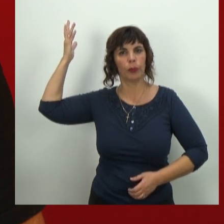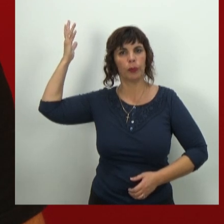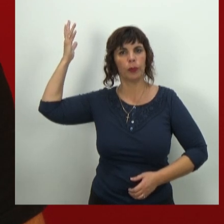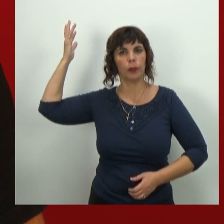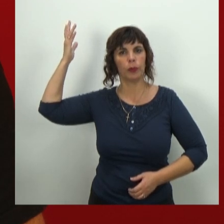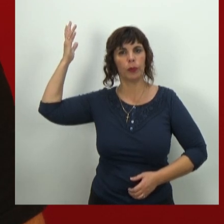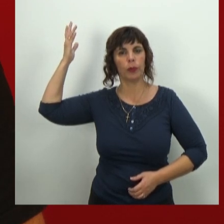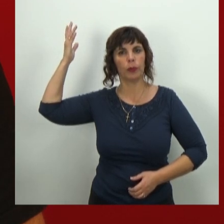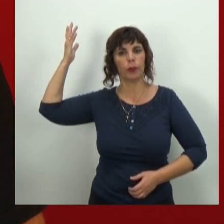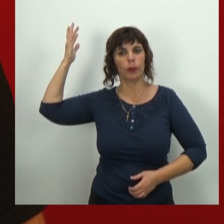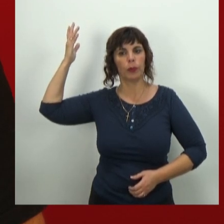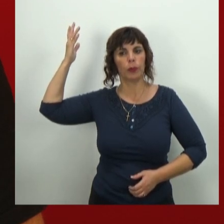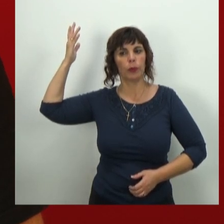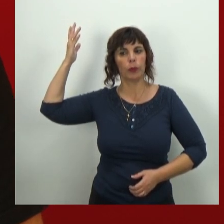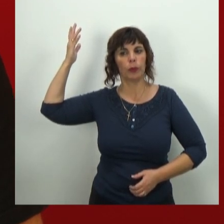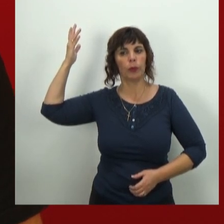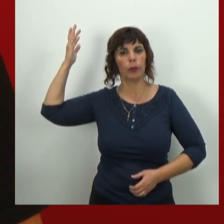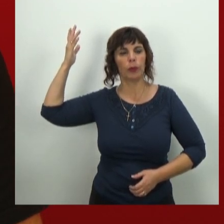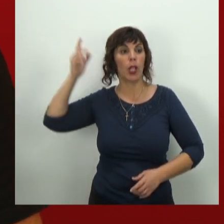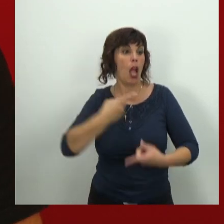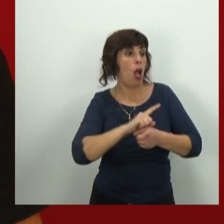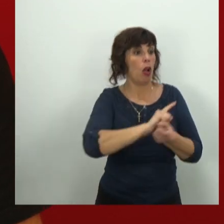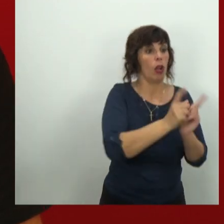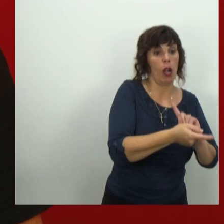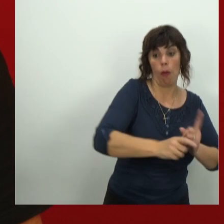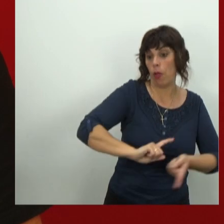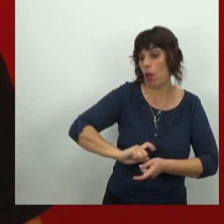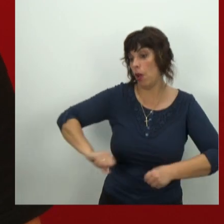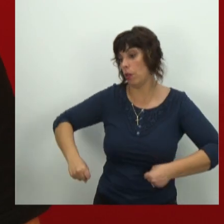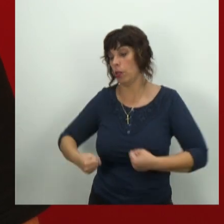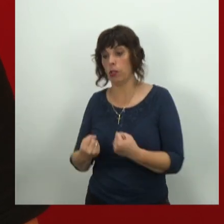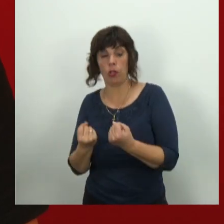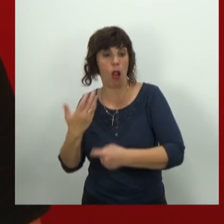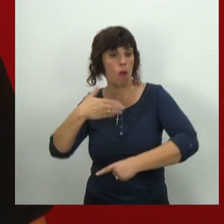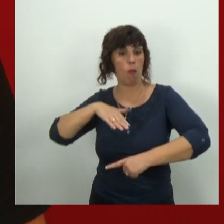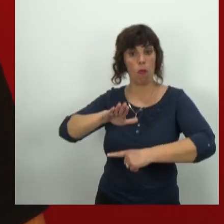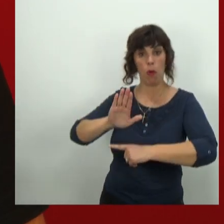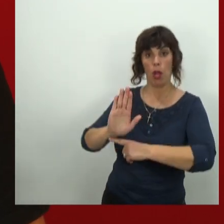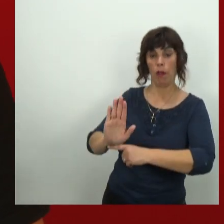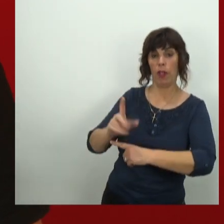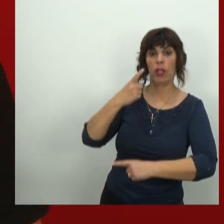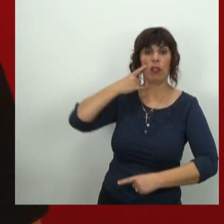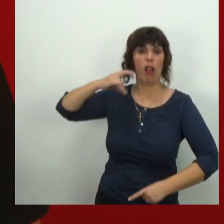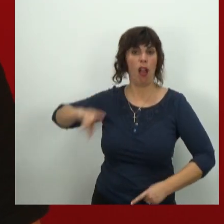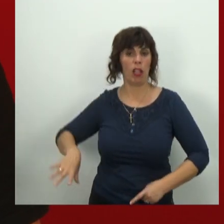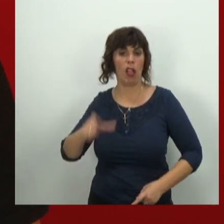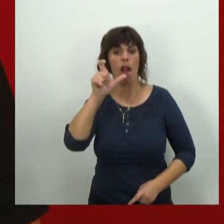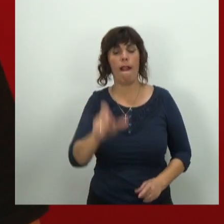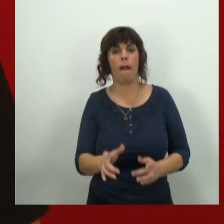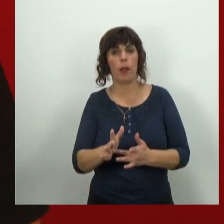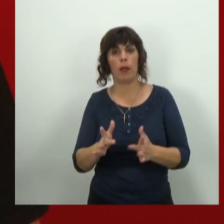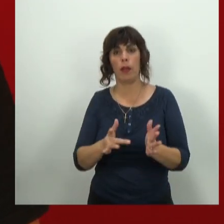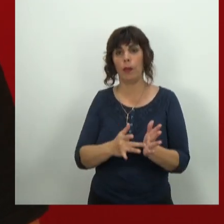cambia, salva, manifiesta la persona de Jesucristo